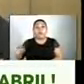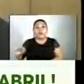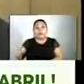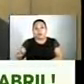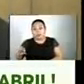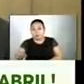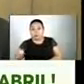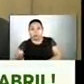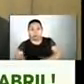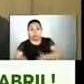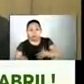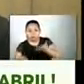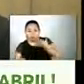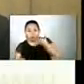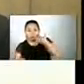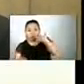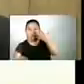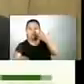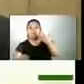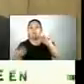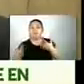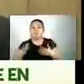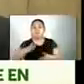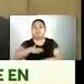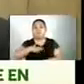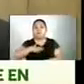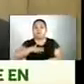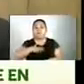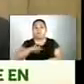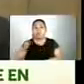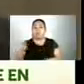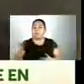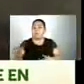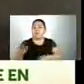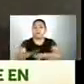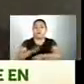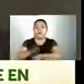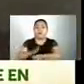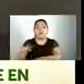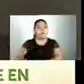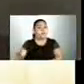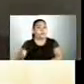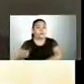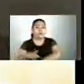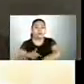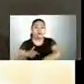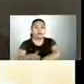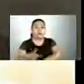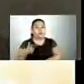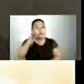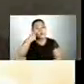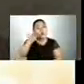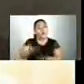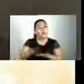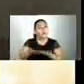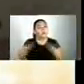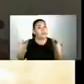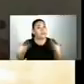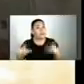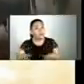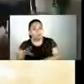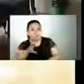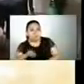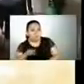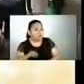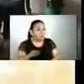piel, la superficie de la piel, con una gasa, y ya de esa forma es más que suficiente en segundos. Como se viene comprobando además, que llegan a